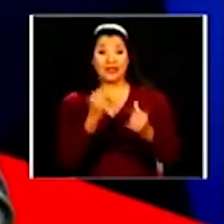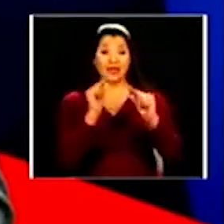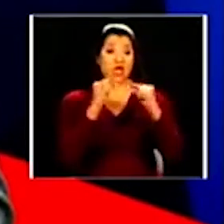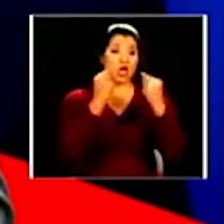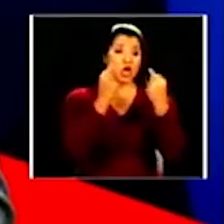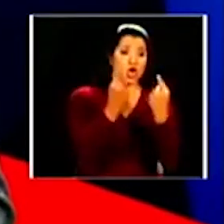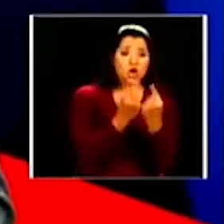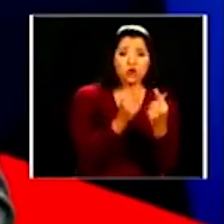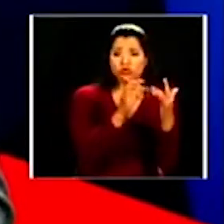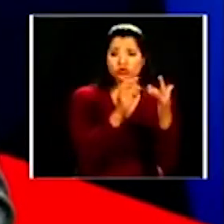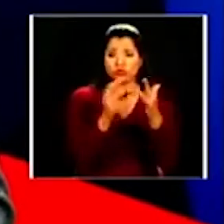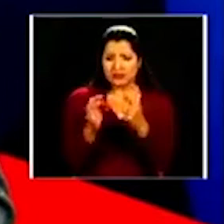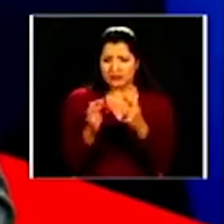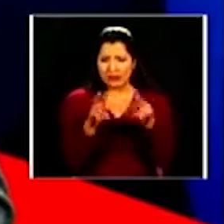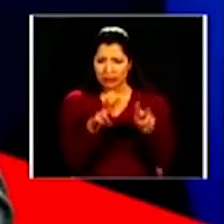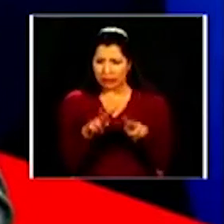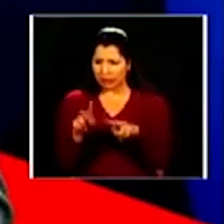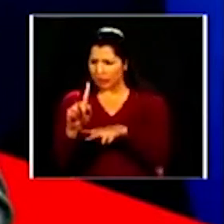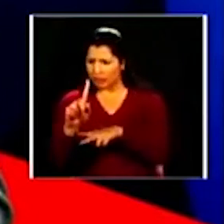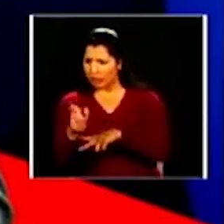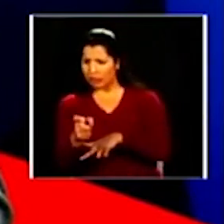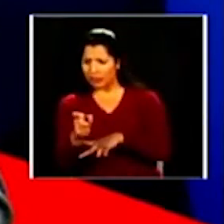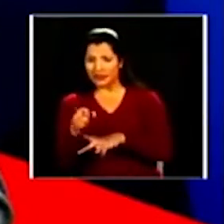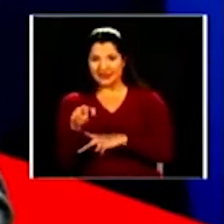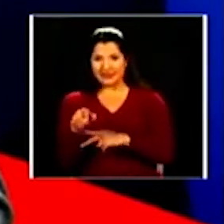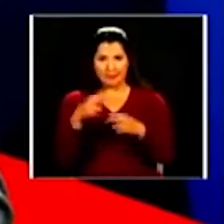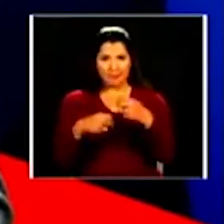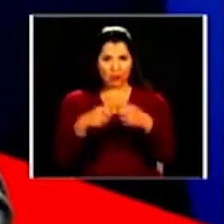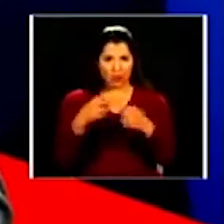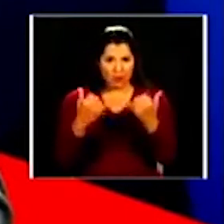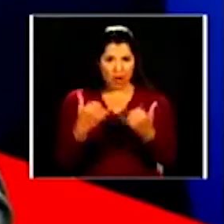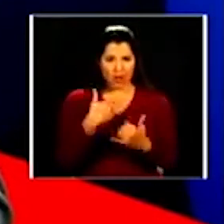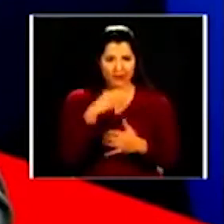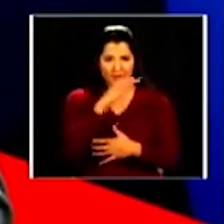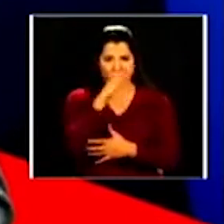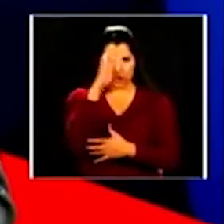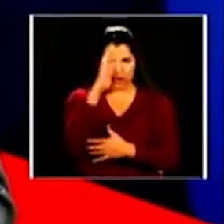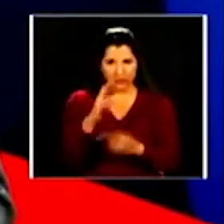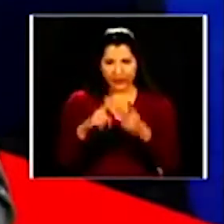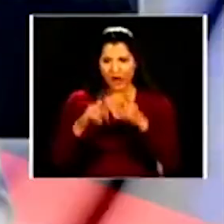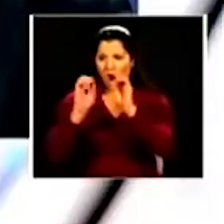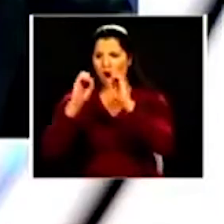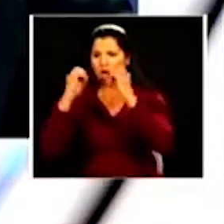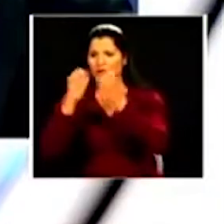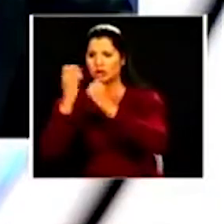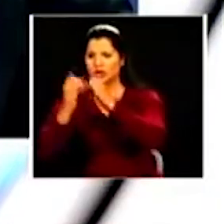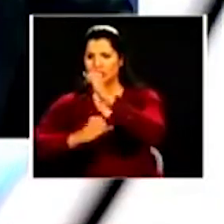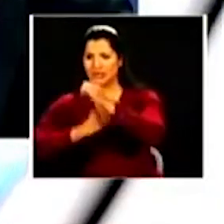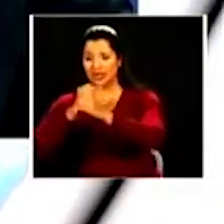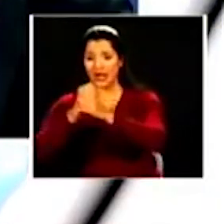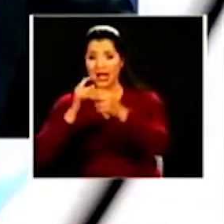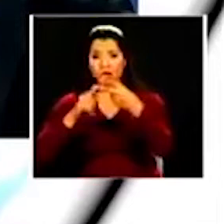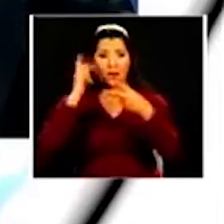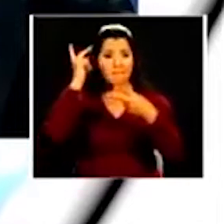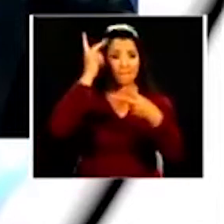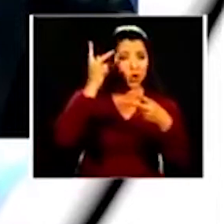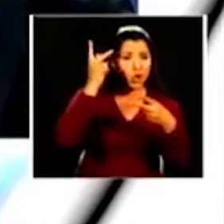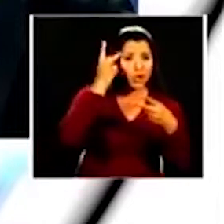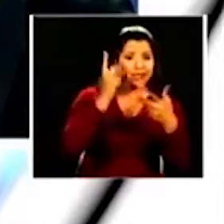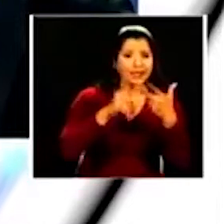han diagnosticado ya este tema, organismos internacionales, políticas incluso, proyectos